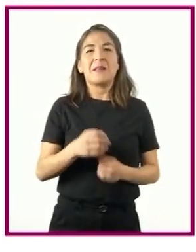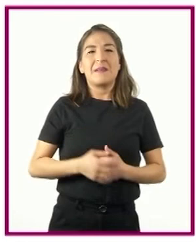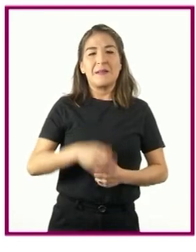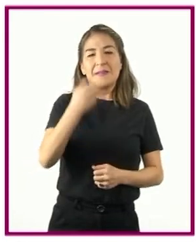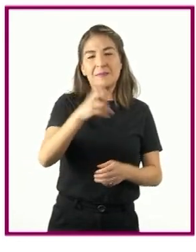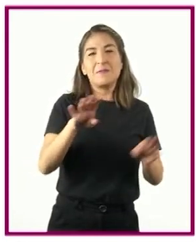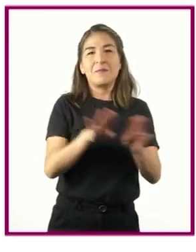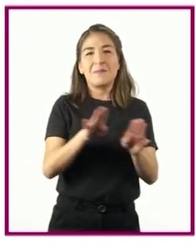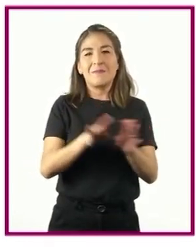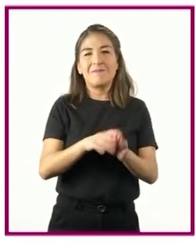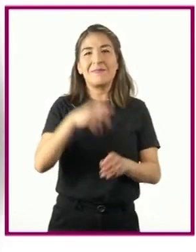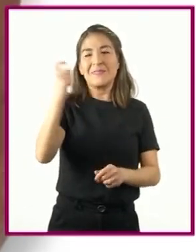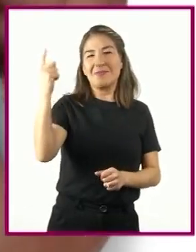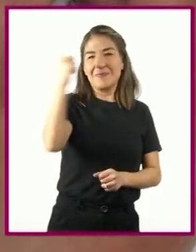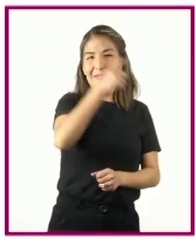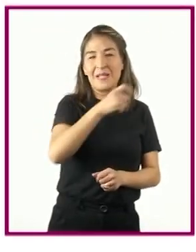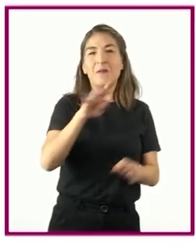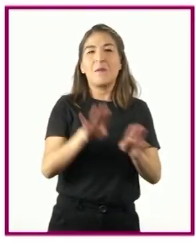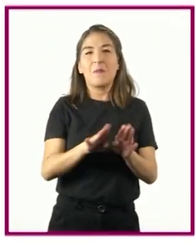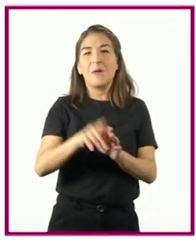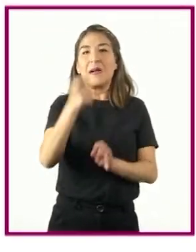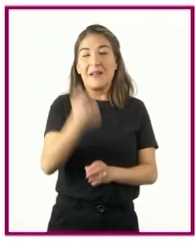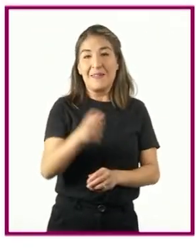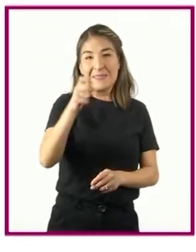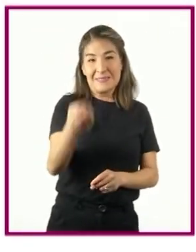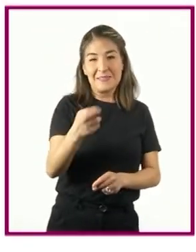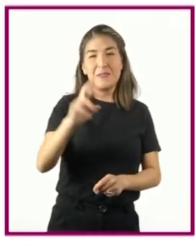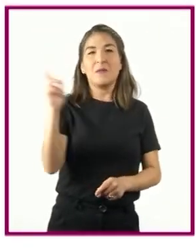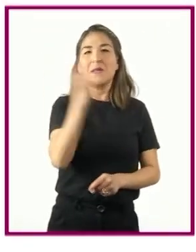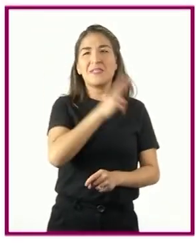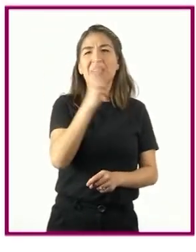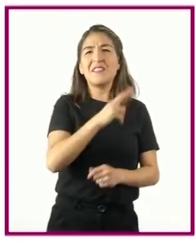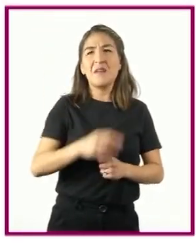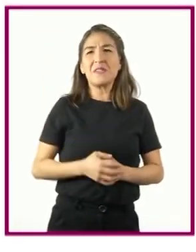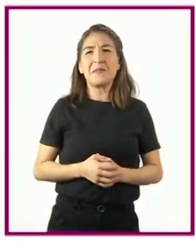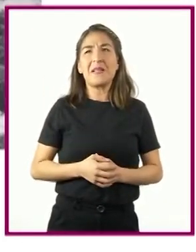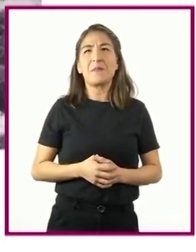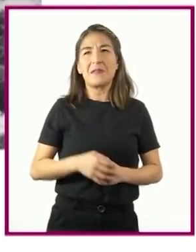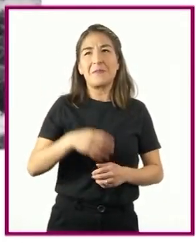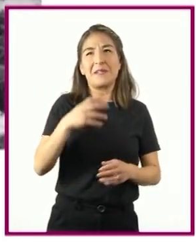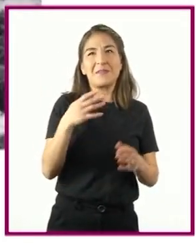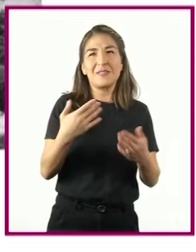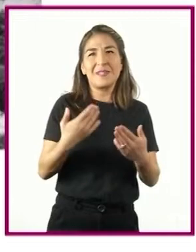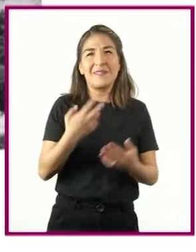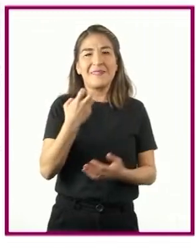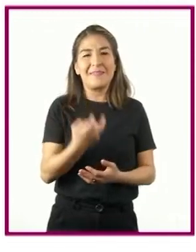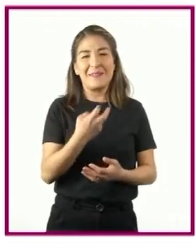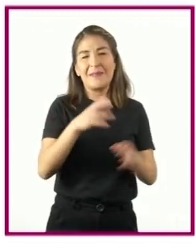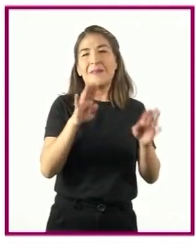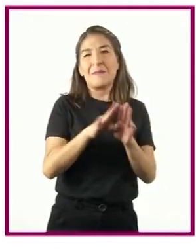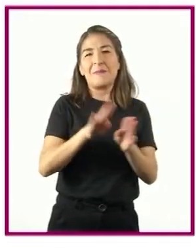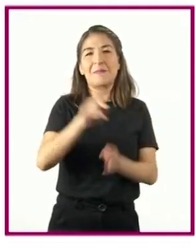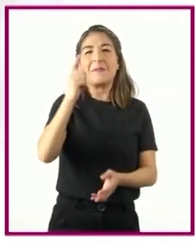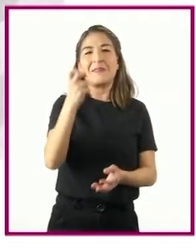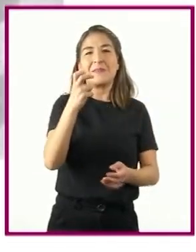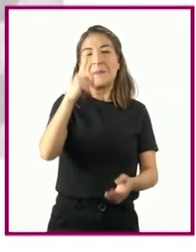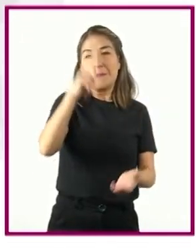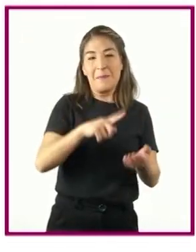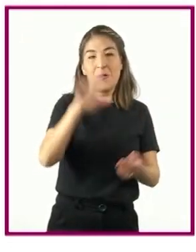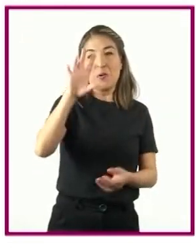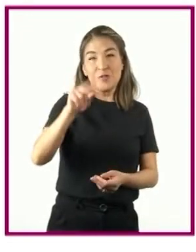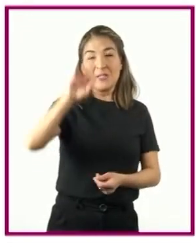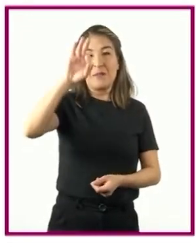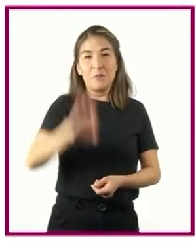grave crisis económica. Recordemos que Rusia era casi un pueblo feudal, pues el 80% de su población